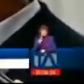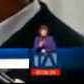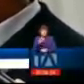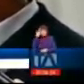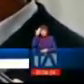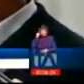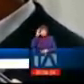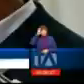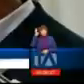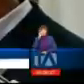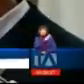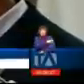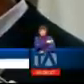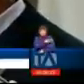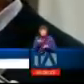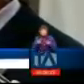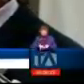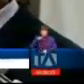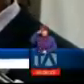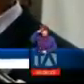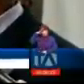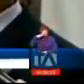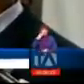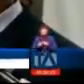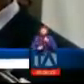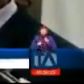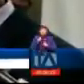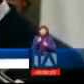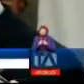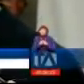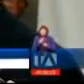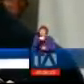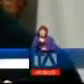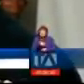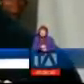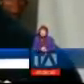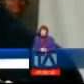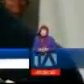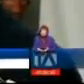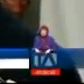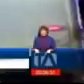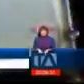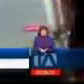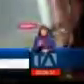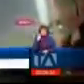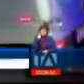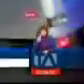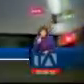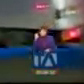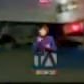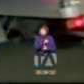Fuerzas Armadas y la Policía Nacional lo que hacen es administrar la violencia legal.